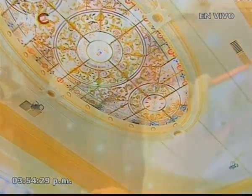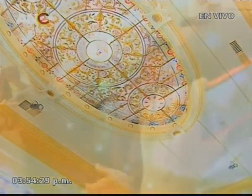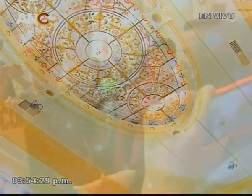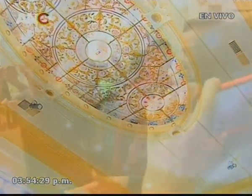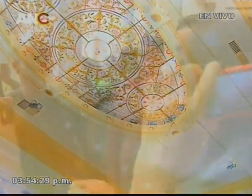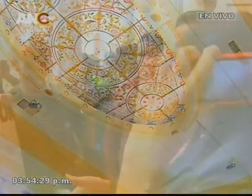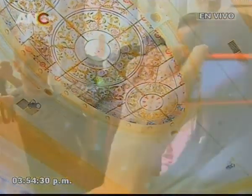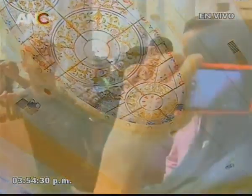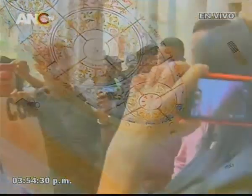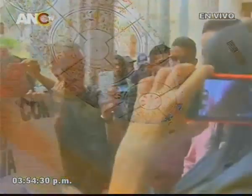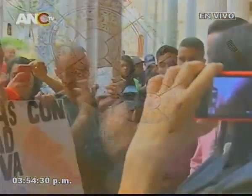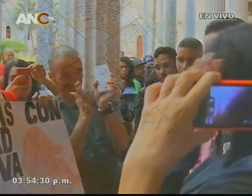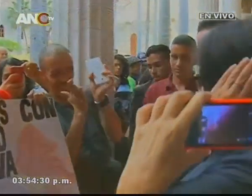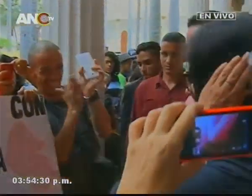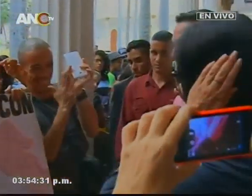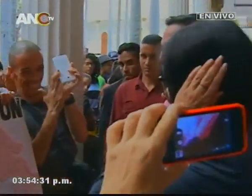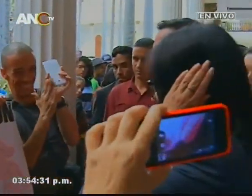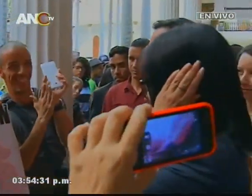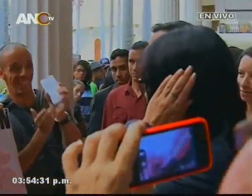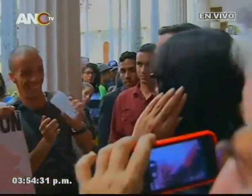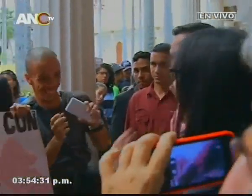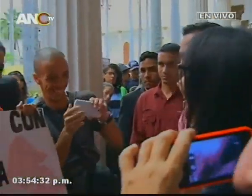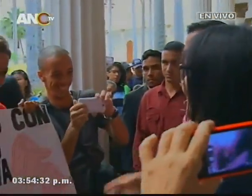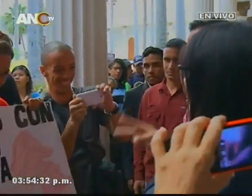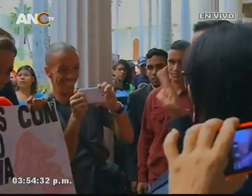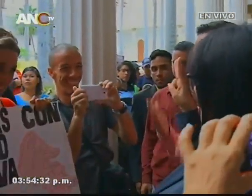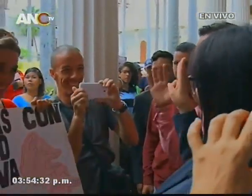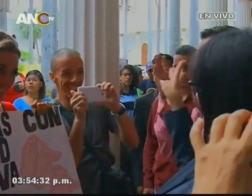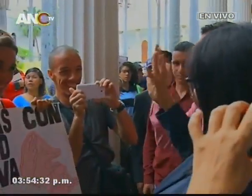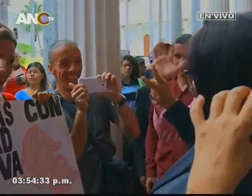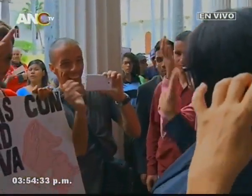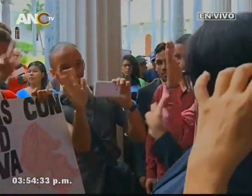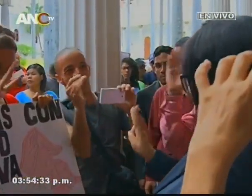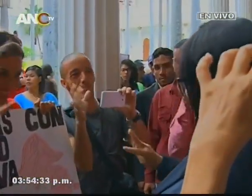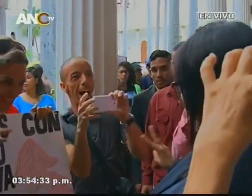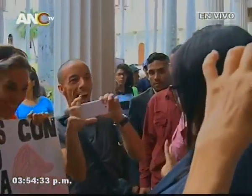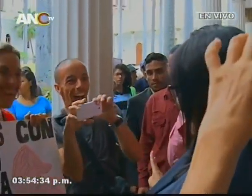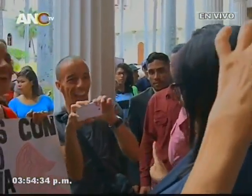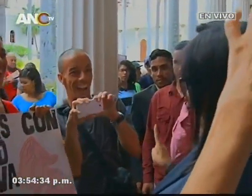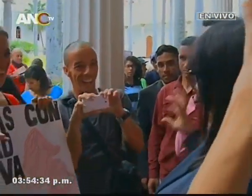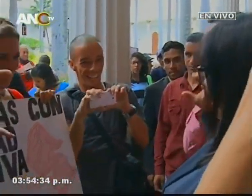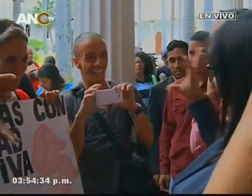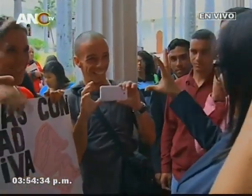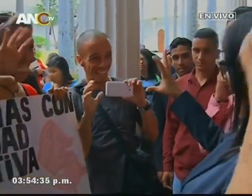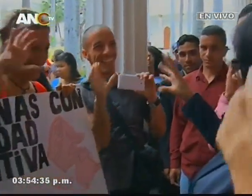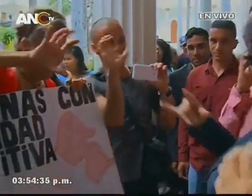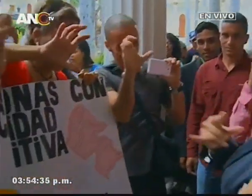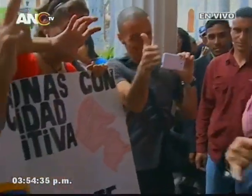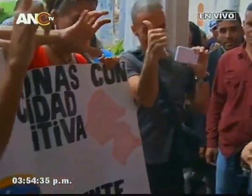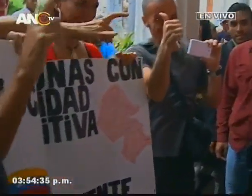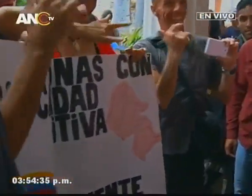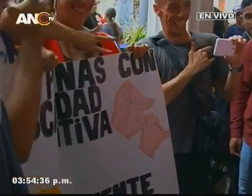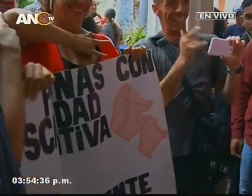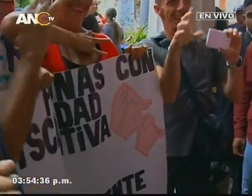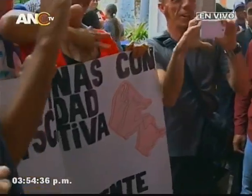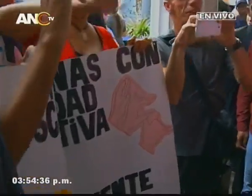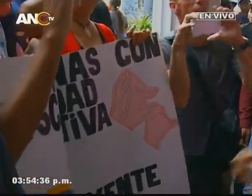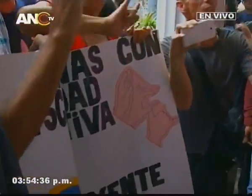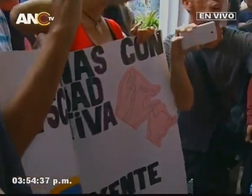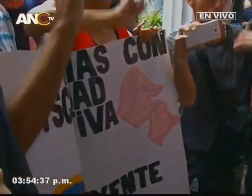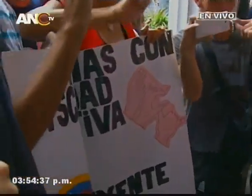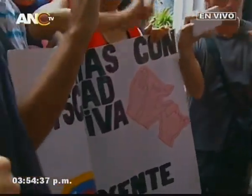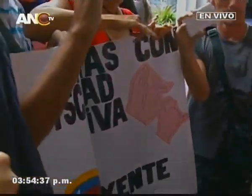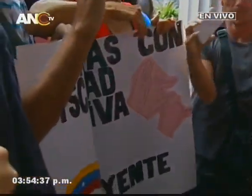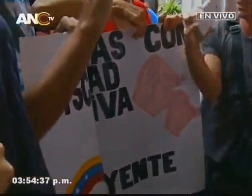cual abrió un sinfín de oportunidades para quienes en alguna razón fueron desplazados, sobre todo se vio en la